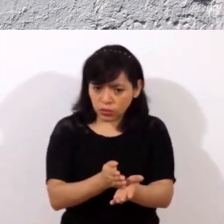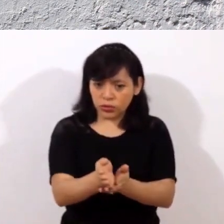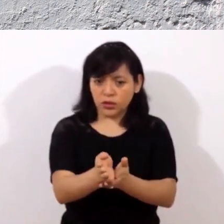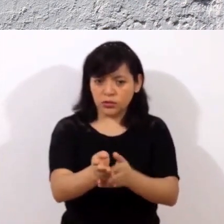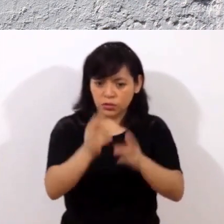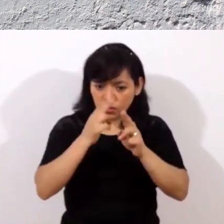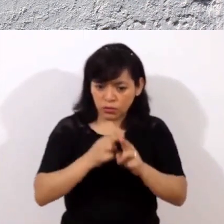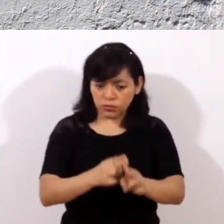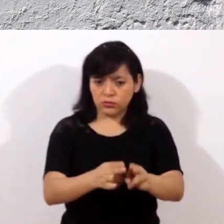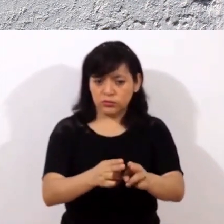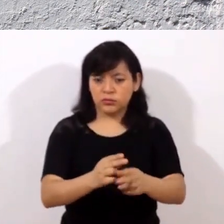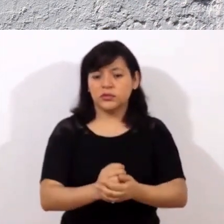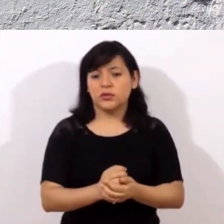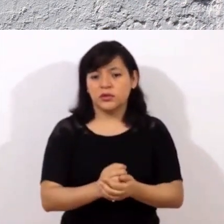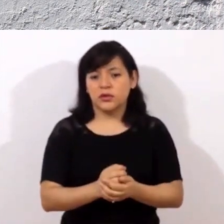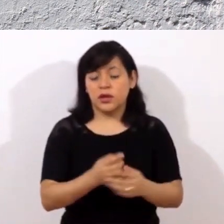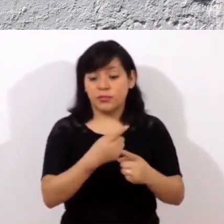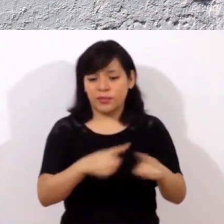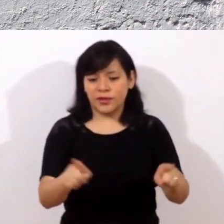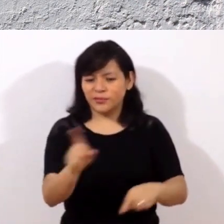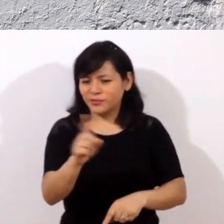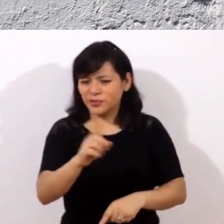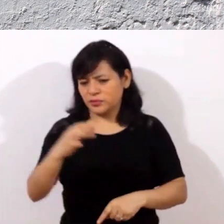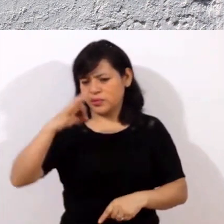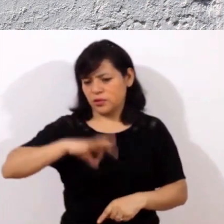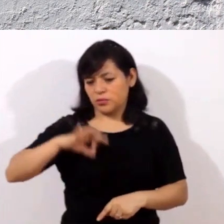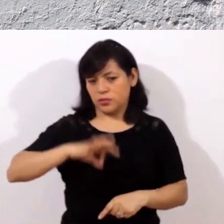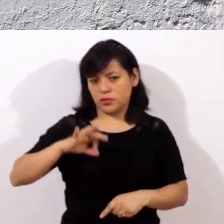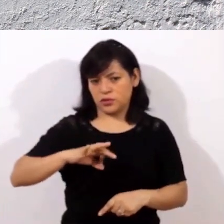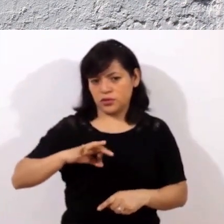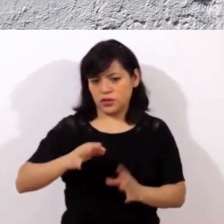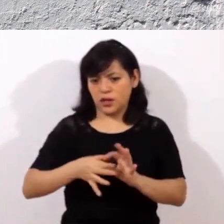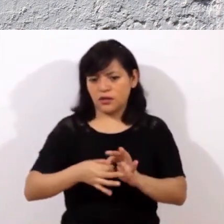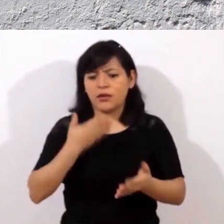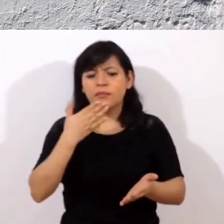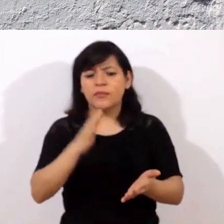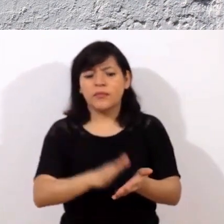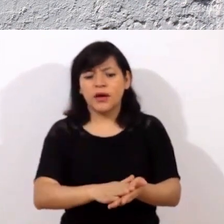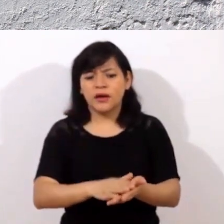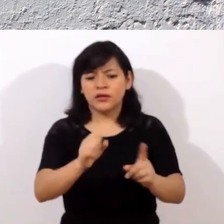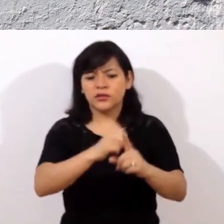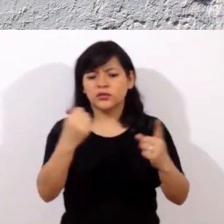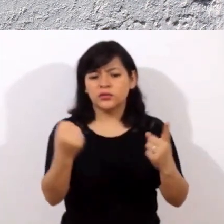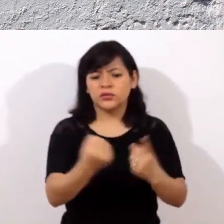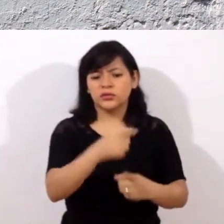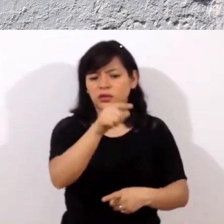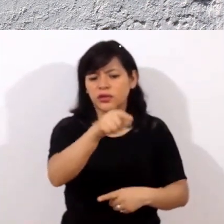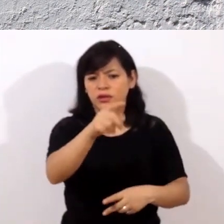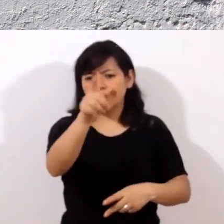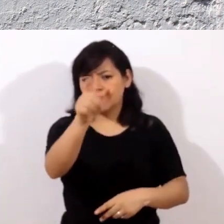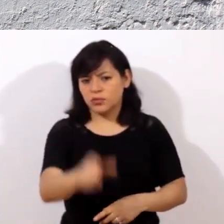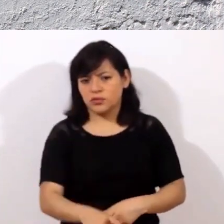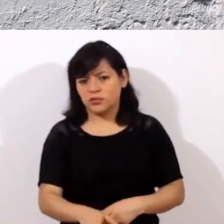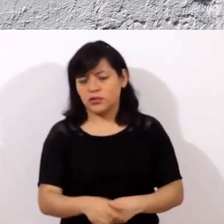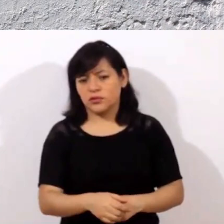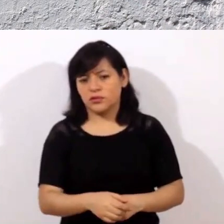en contra de aprovecharse de situaciones de desgracia de otros. Y que la desgracia de otros